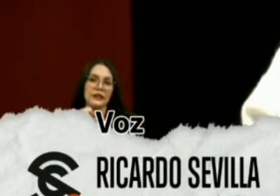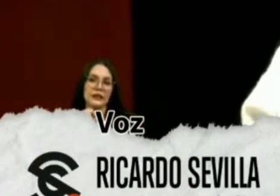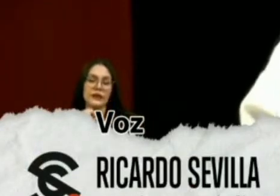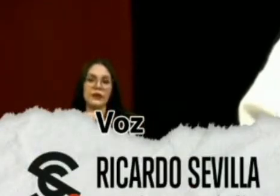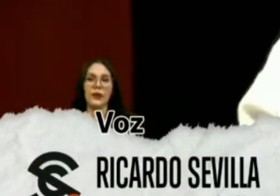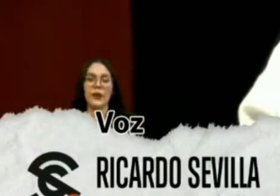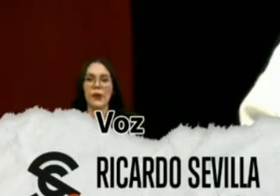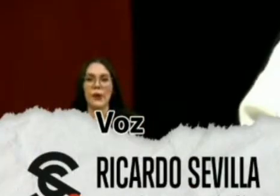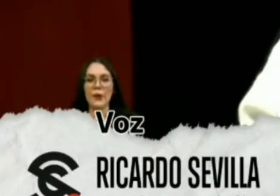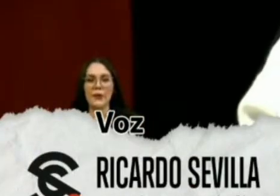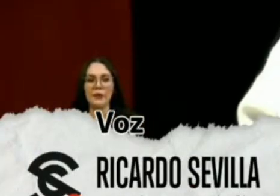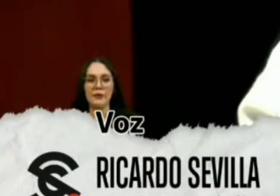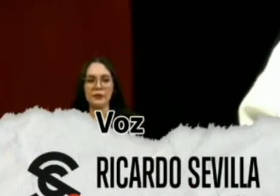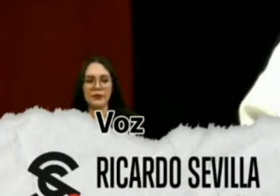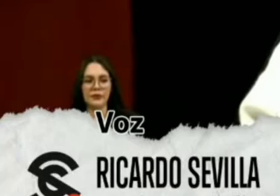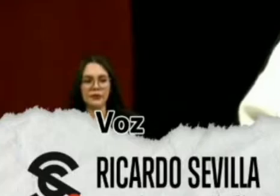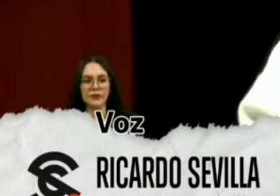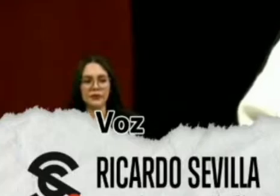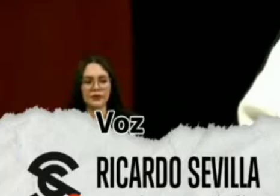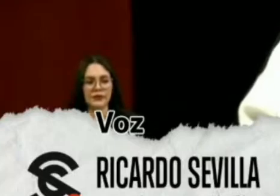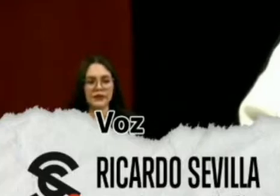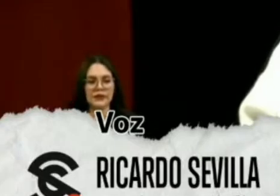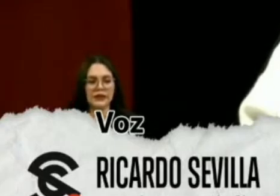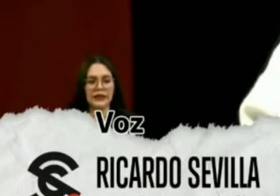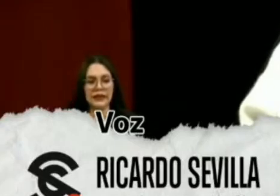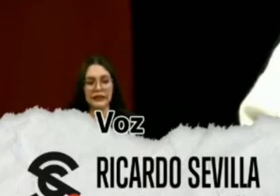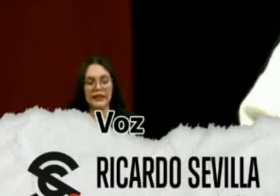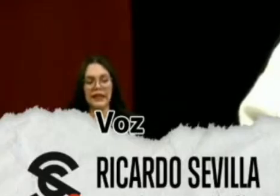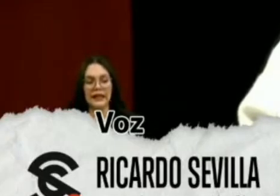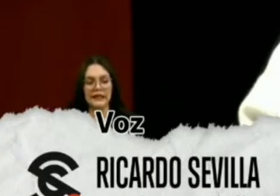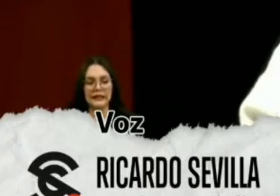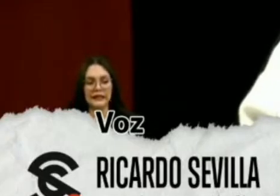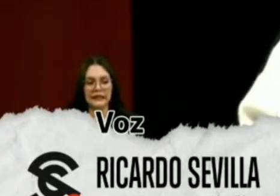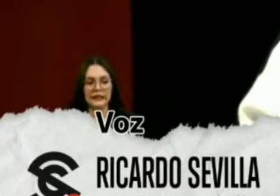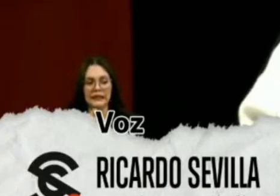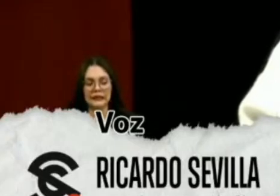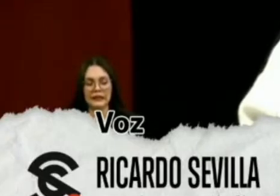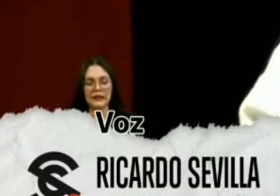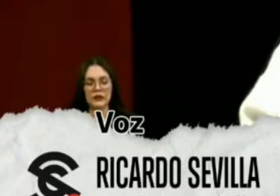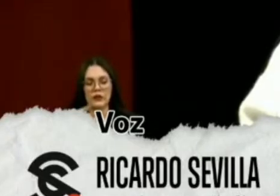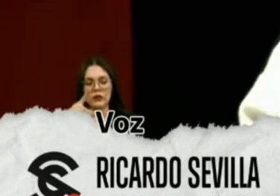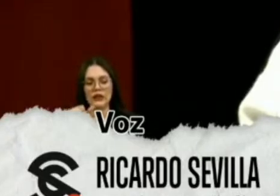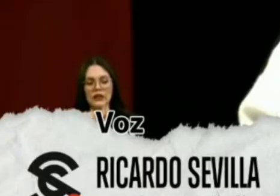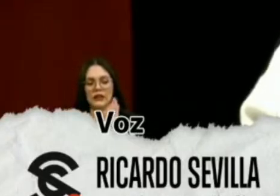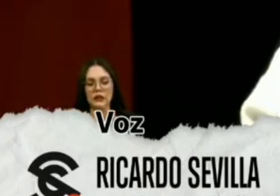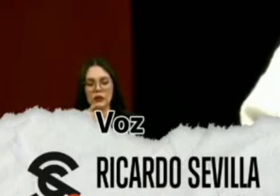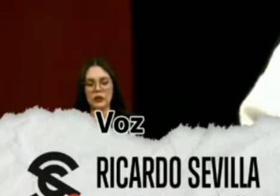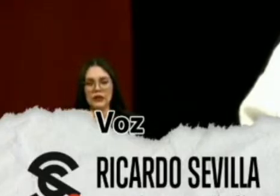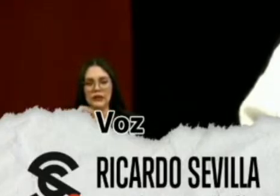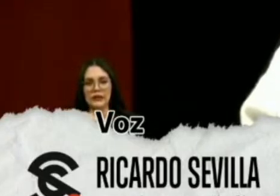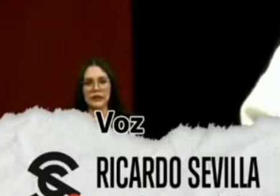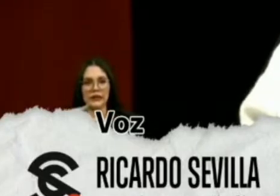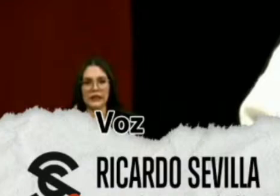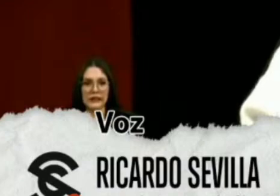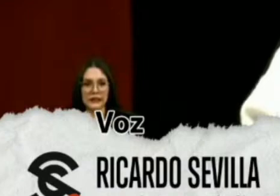Poder Judicial pues está levantando mucha ámpula en la derecha y hay que platicar luengamente